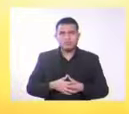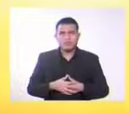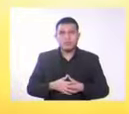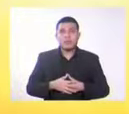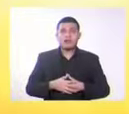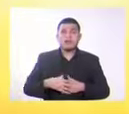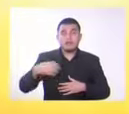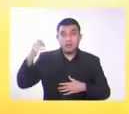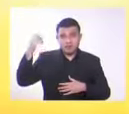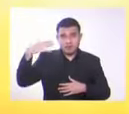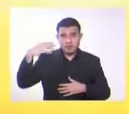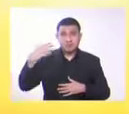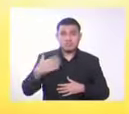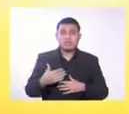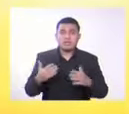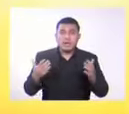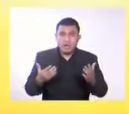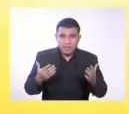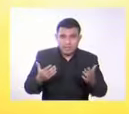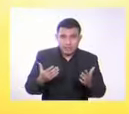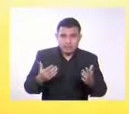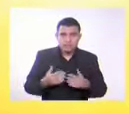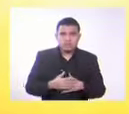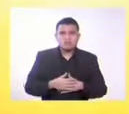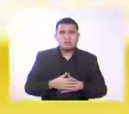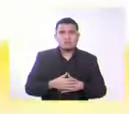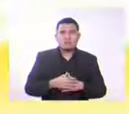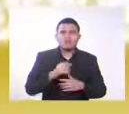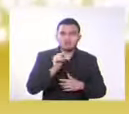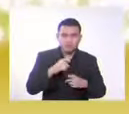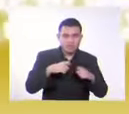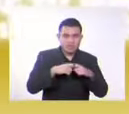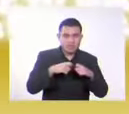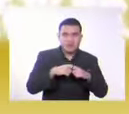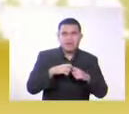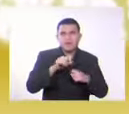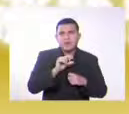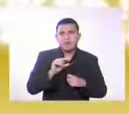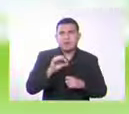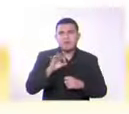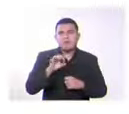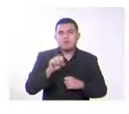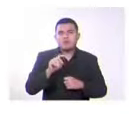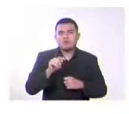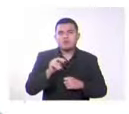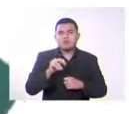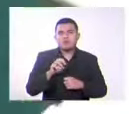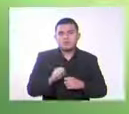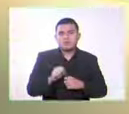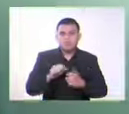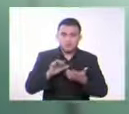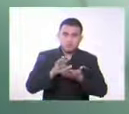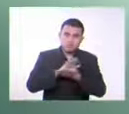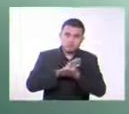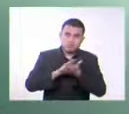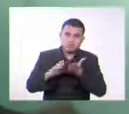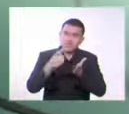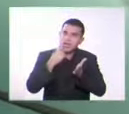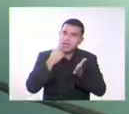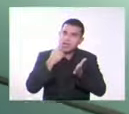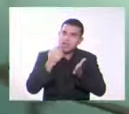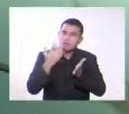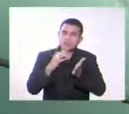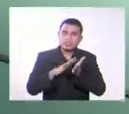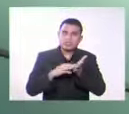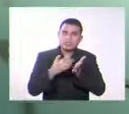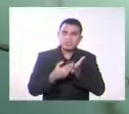luz solar se compone de pequeños paquetes de energía llamados fotones. Los paneles solares están formados por muchas celdas